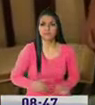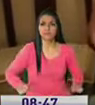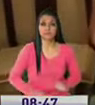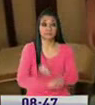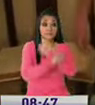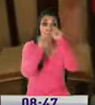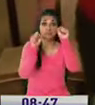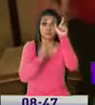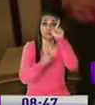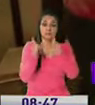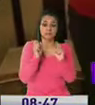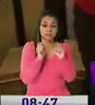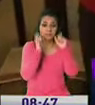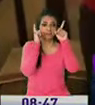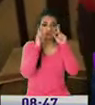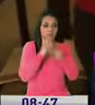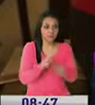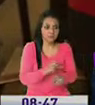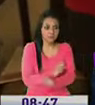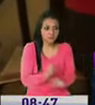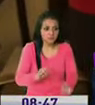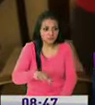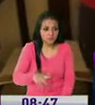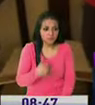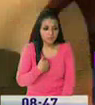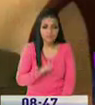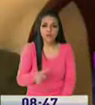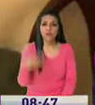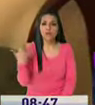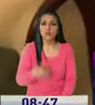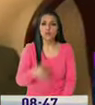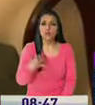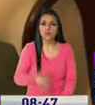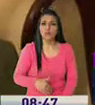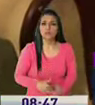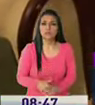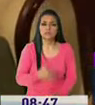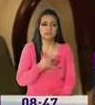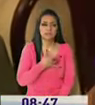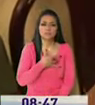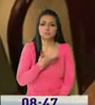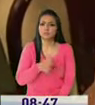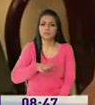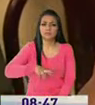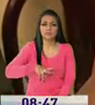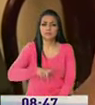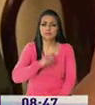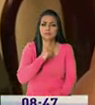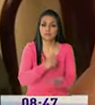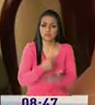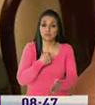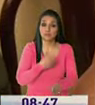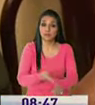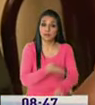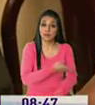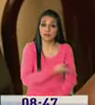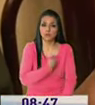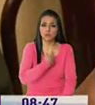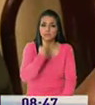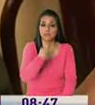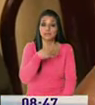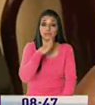personas afectadas se despiertan y se encuentran con tal sorpresa. No sentimos nada del robo, porque eso le comento que nosotros